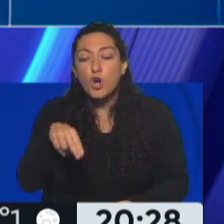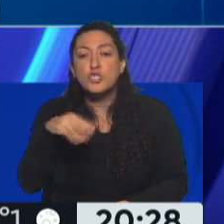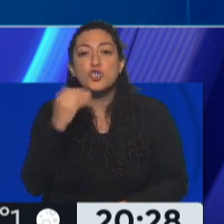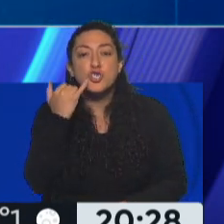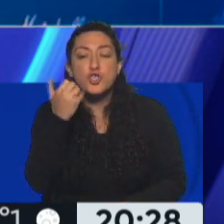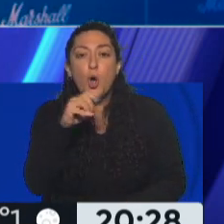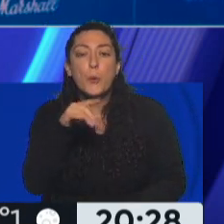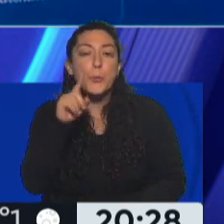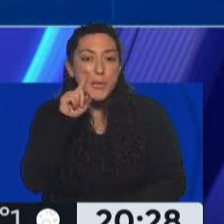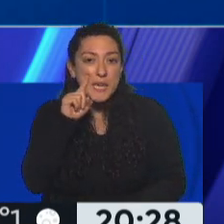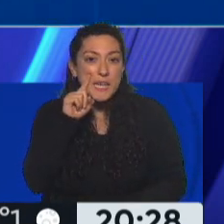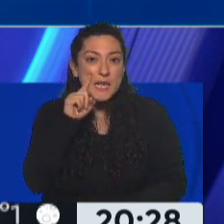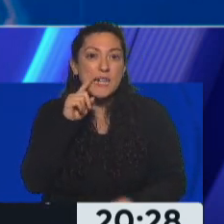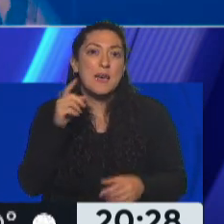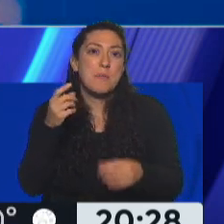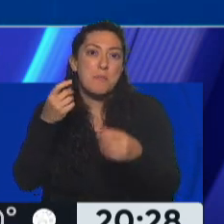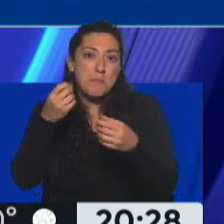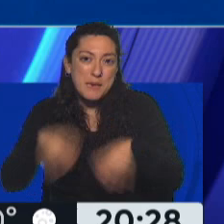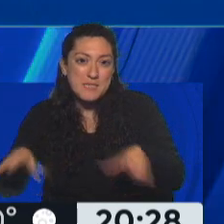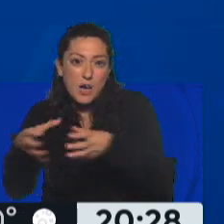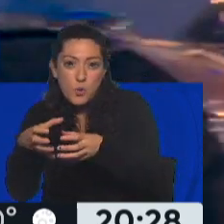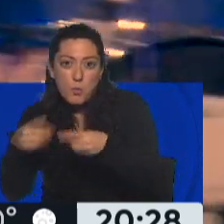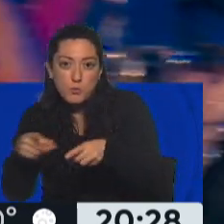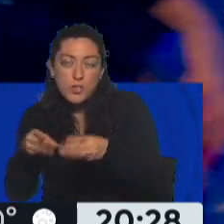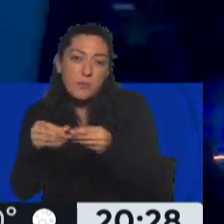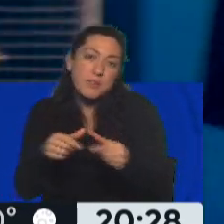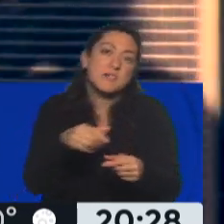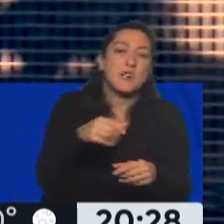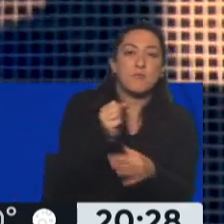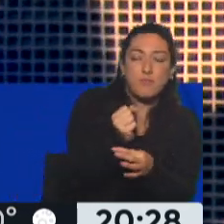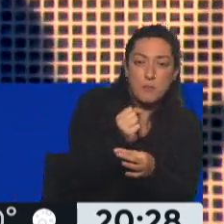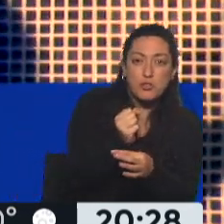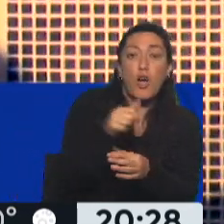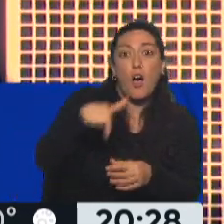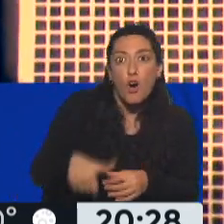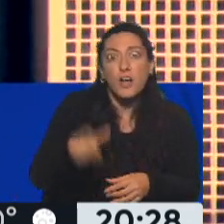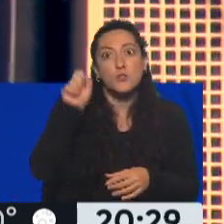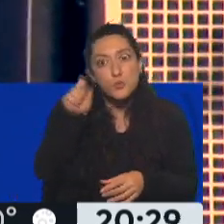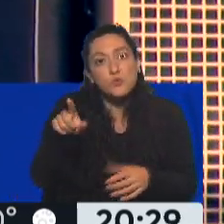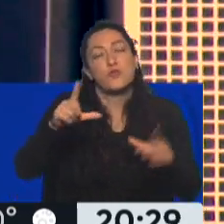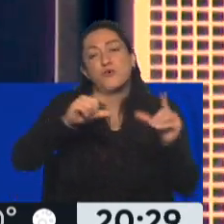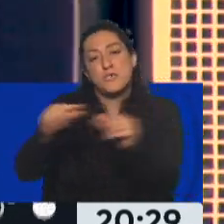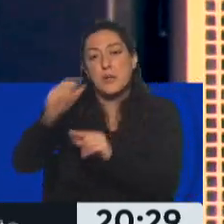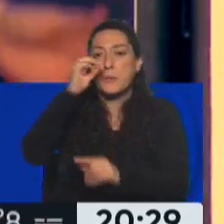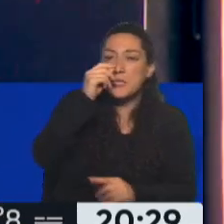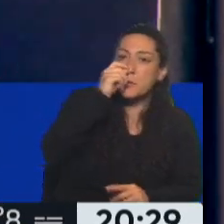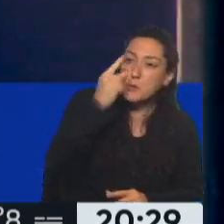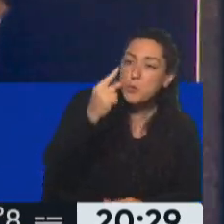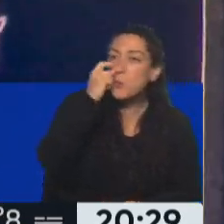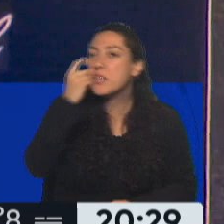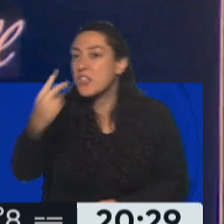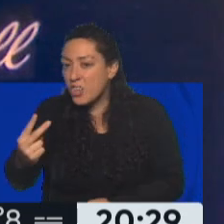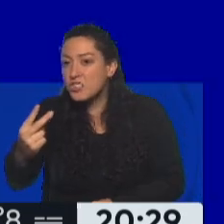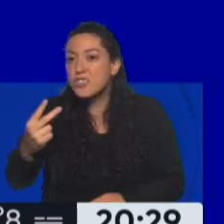ellos los protagonistas que van a estar en estas tres fechas en Vélez en diciembre 20 21 y 22 llega airb con este